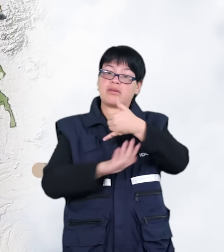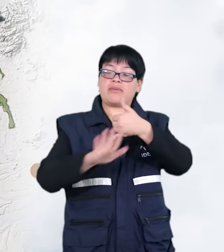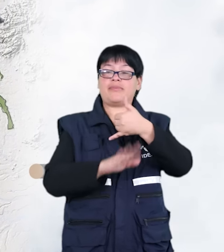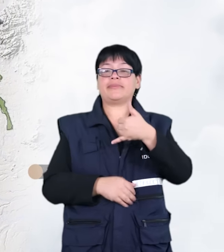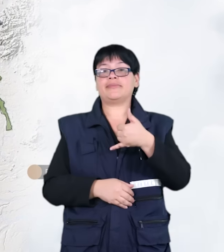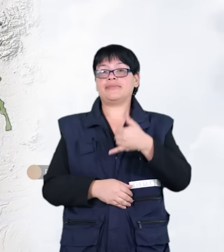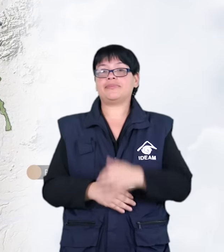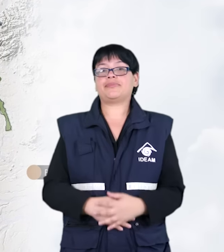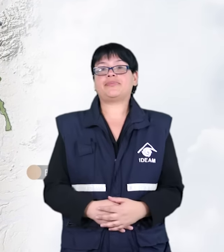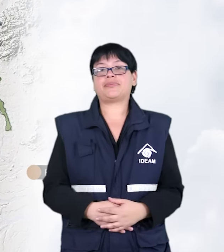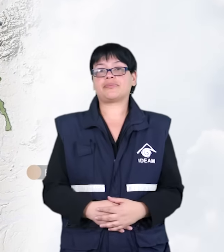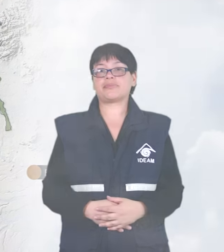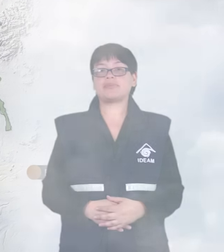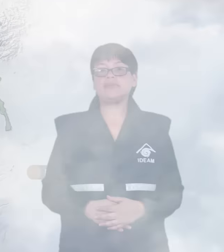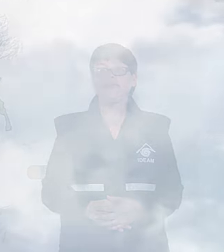región.